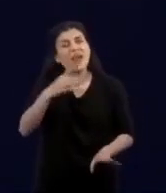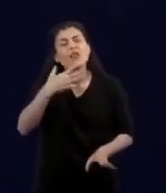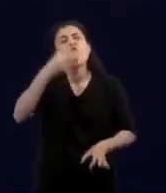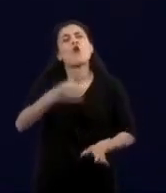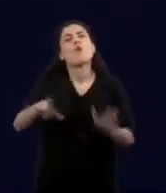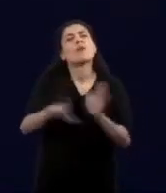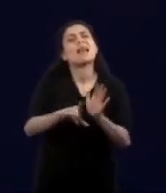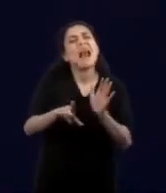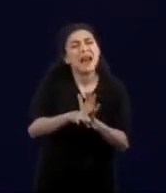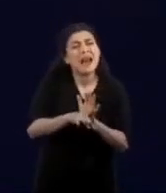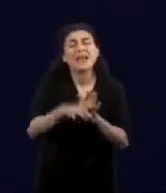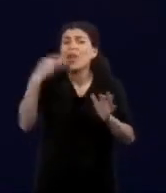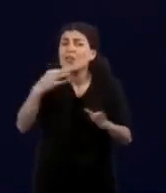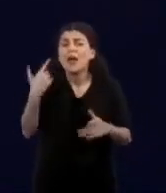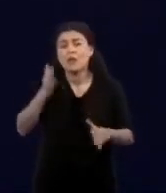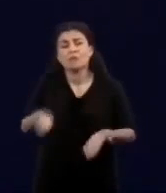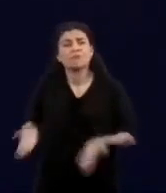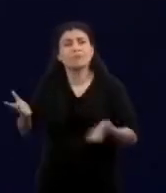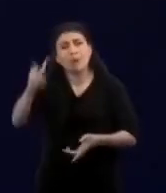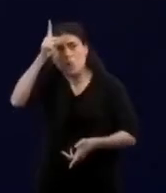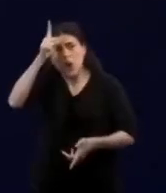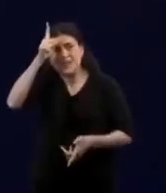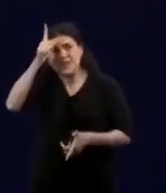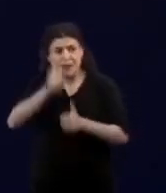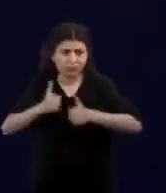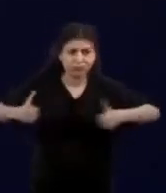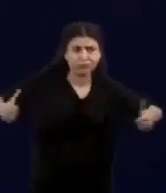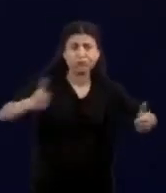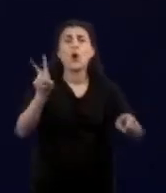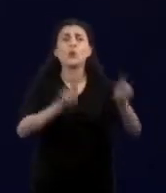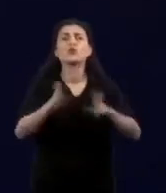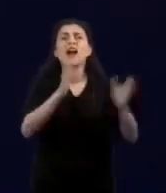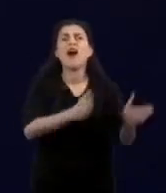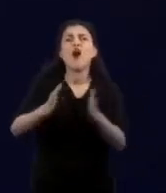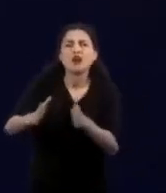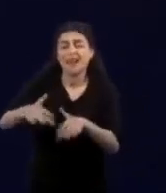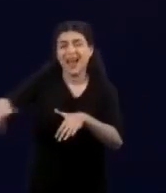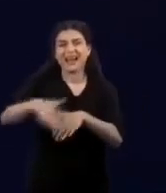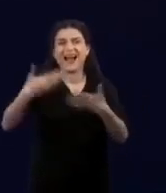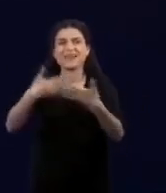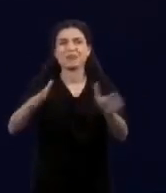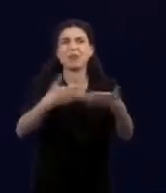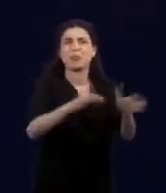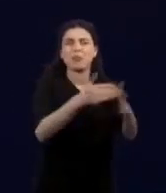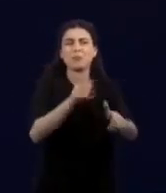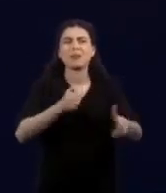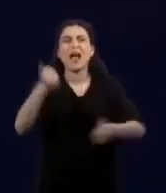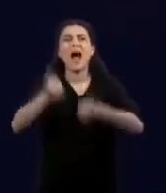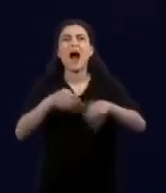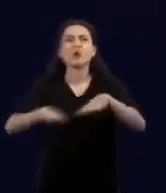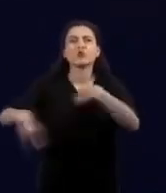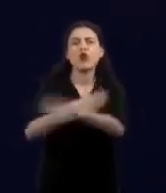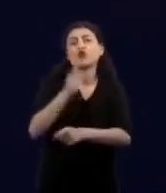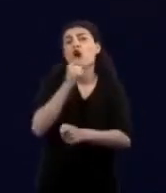la fuerza pública para, por ejemplo, ordenar el corte de una calle o el incumplimiento de la ley por parte de los